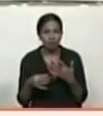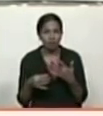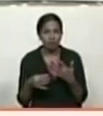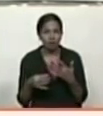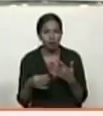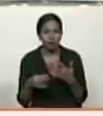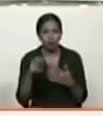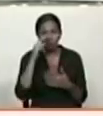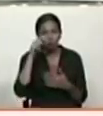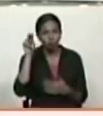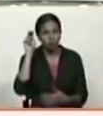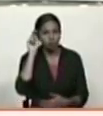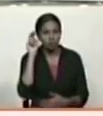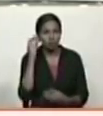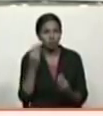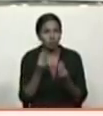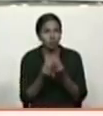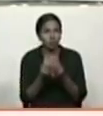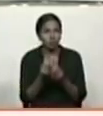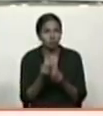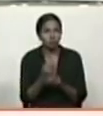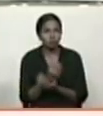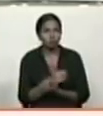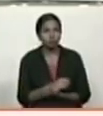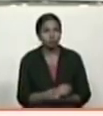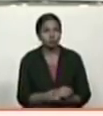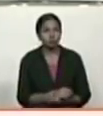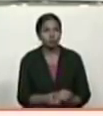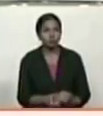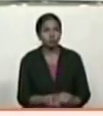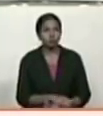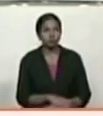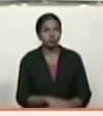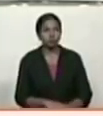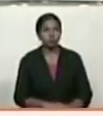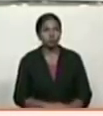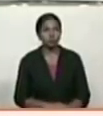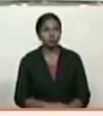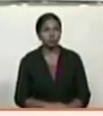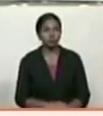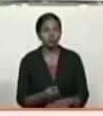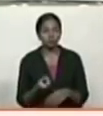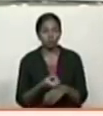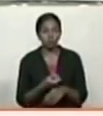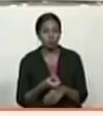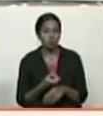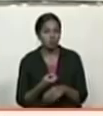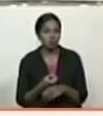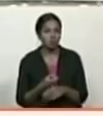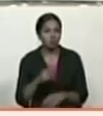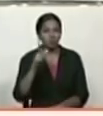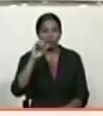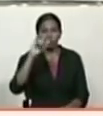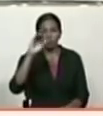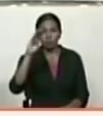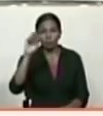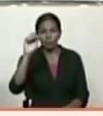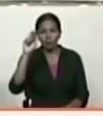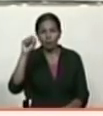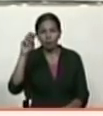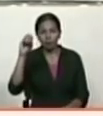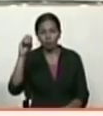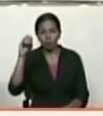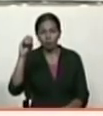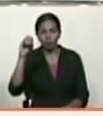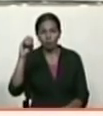Gebran Bassil en la cancillería del gobierno del Líbano. Hicimos un gran acto luego,